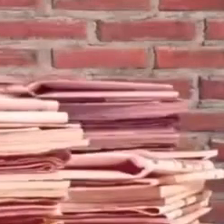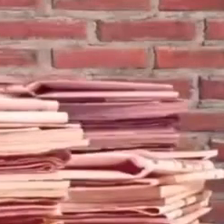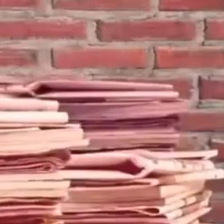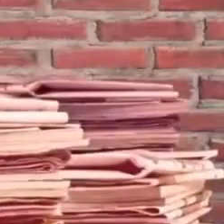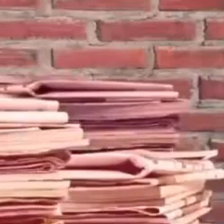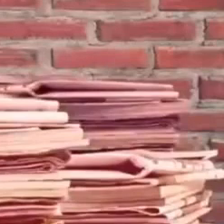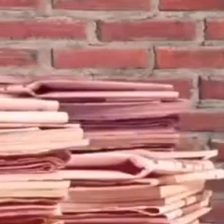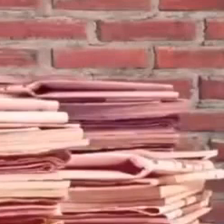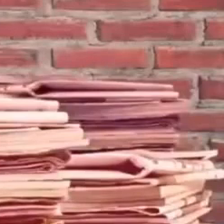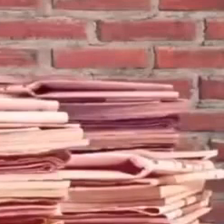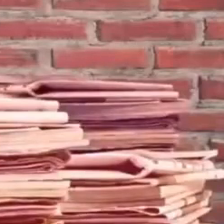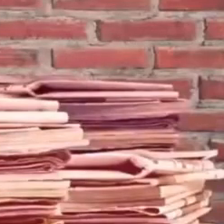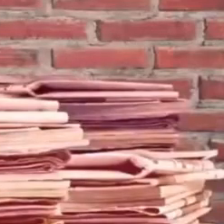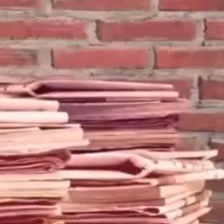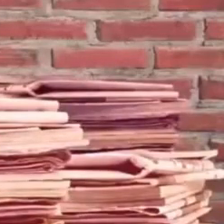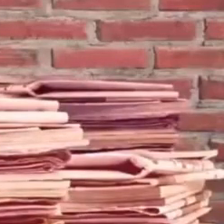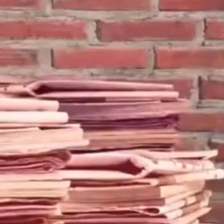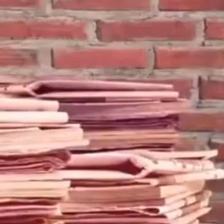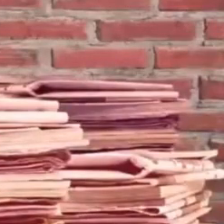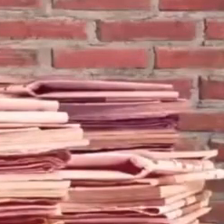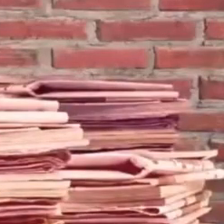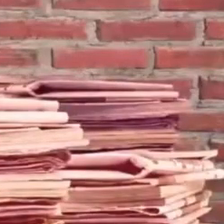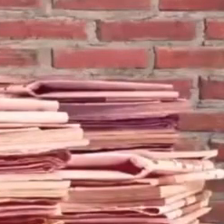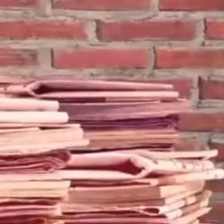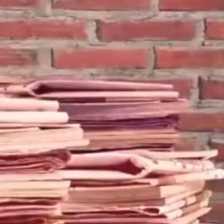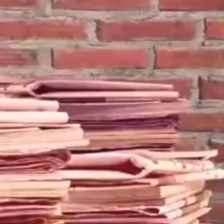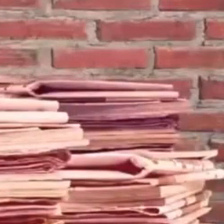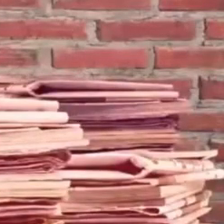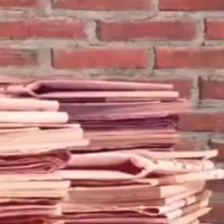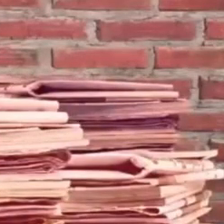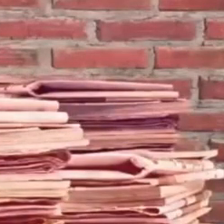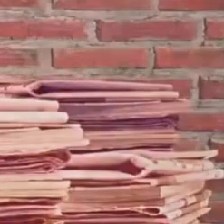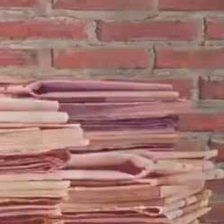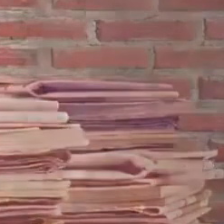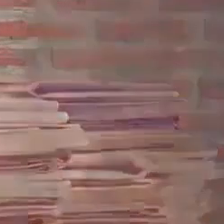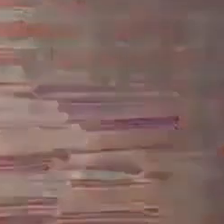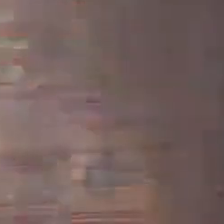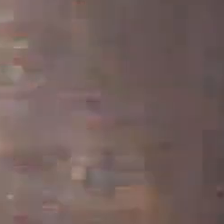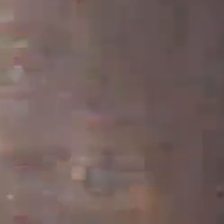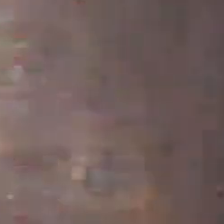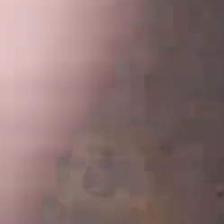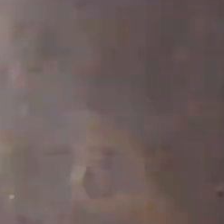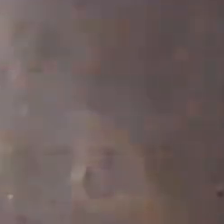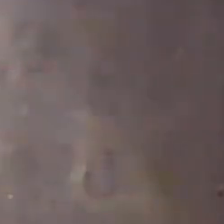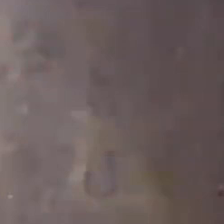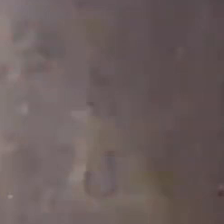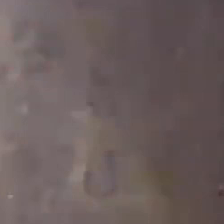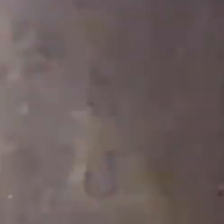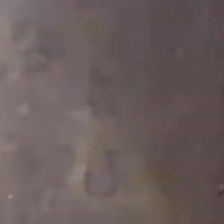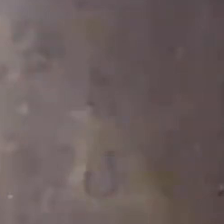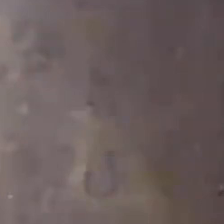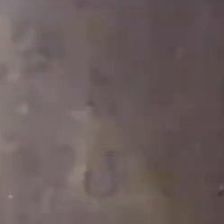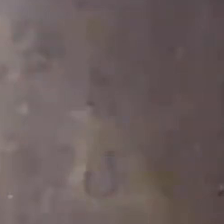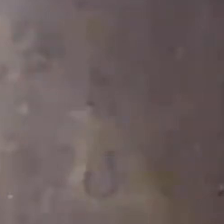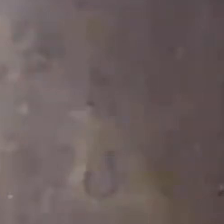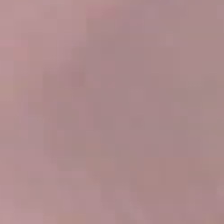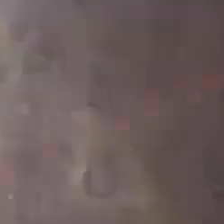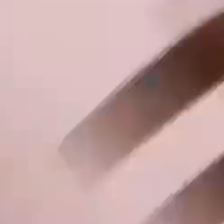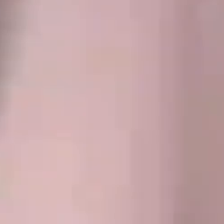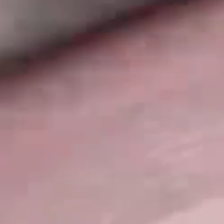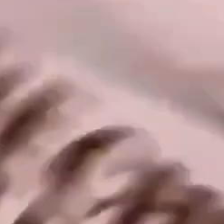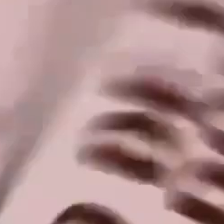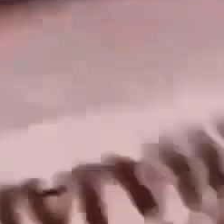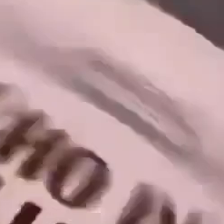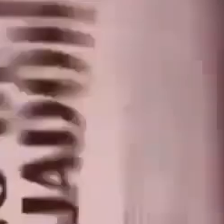y llegó a escribir en los periódicos y revistas más importantes de la época. Es a través de este medio que expresó su sensibilidad